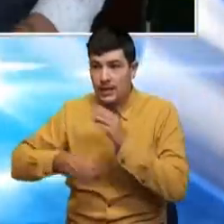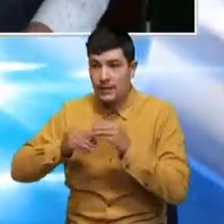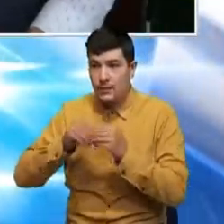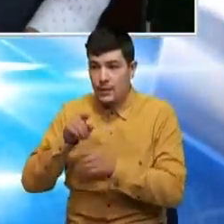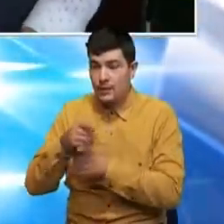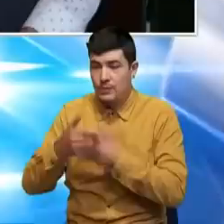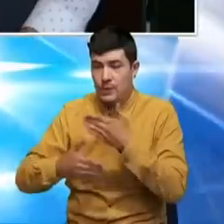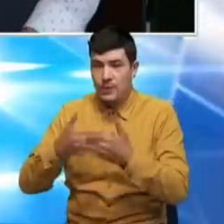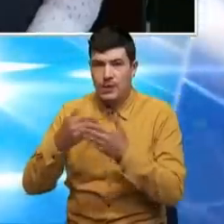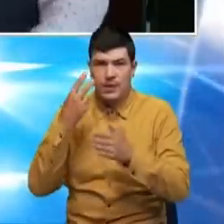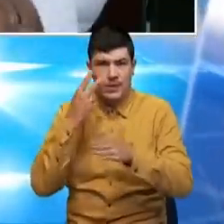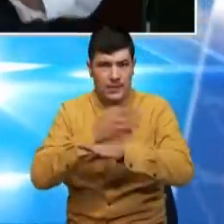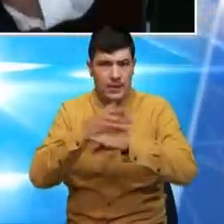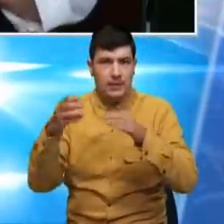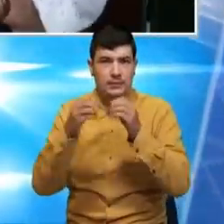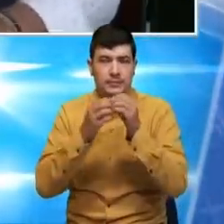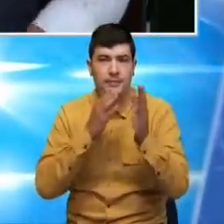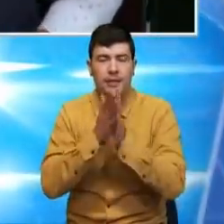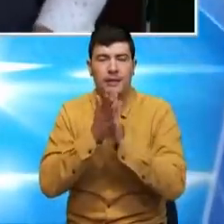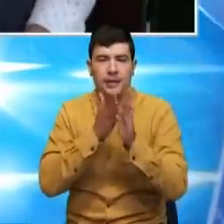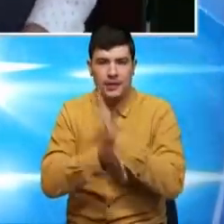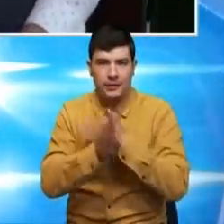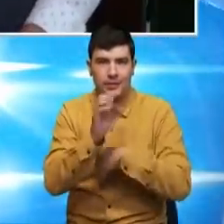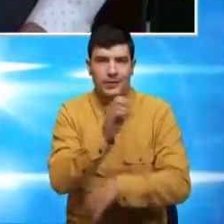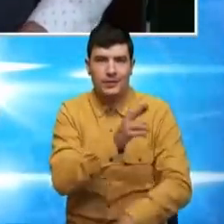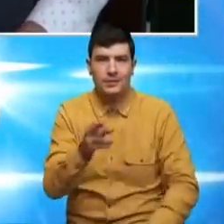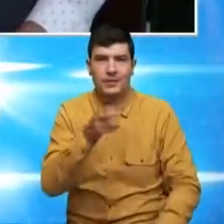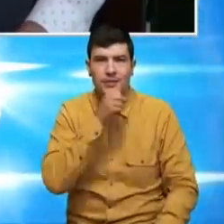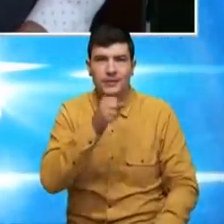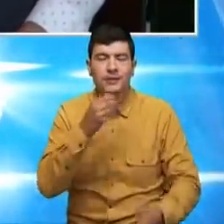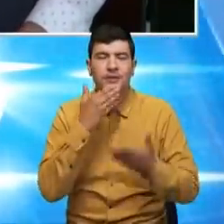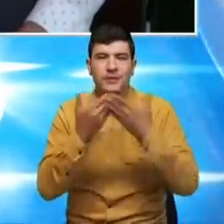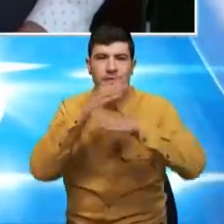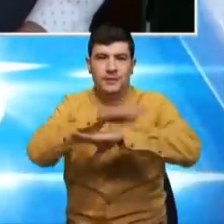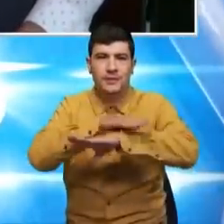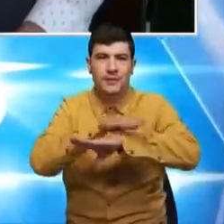proceso. Información que tenemos por ahora, regreso con ustedes al Centro de Estudios. Buenas tardes.